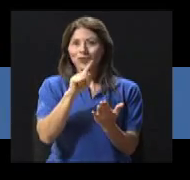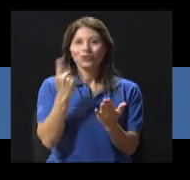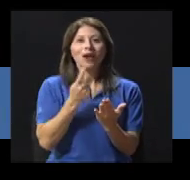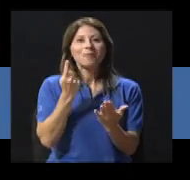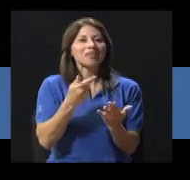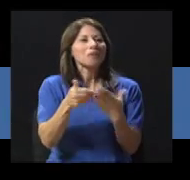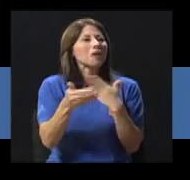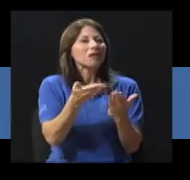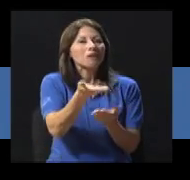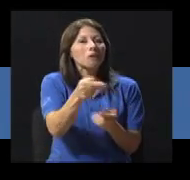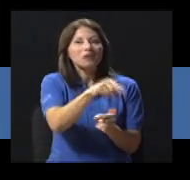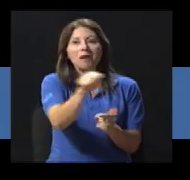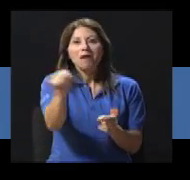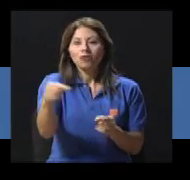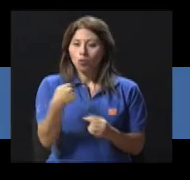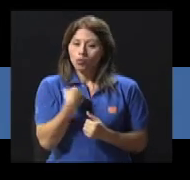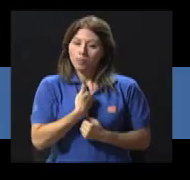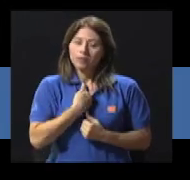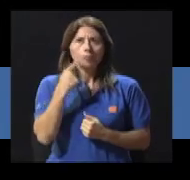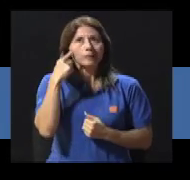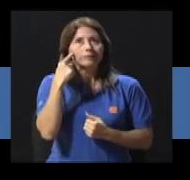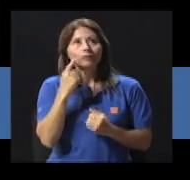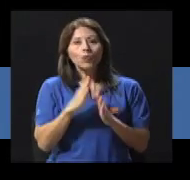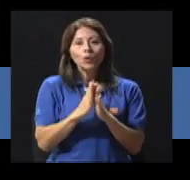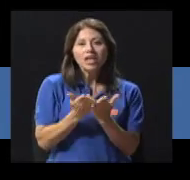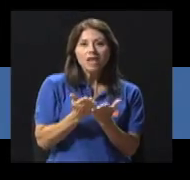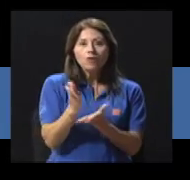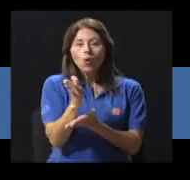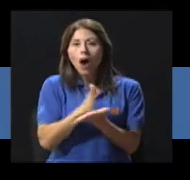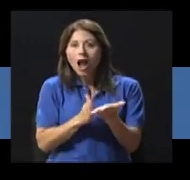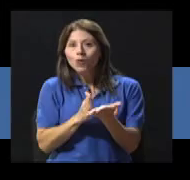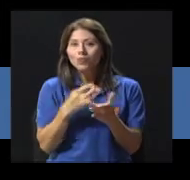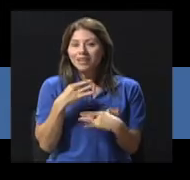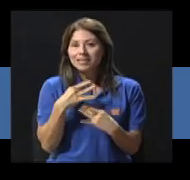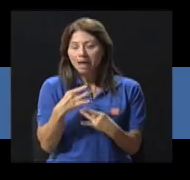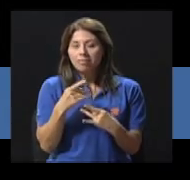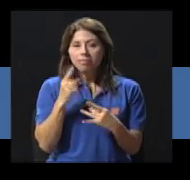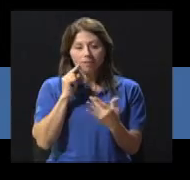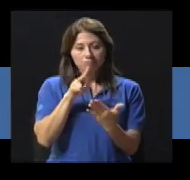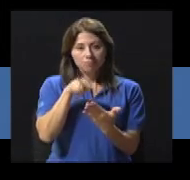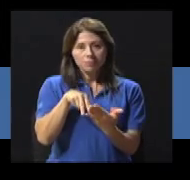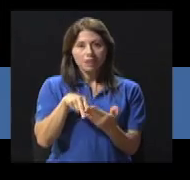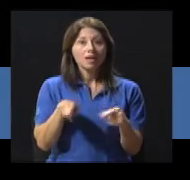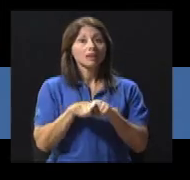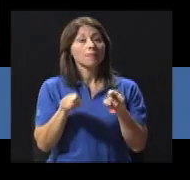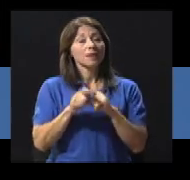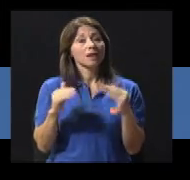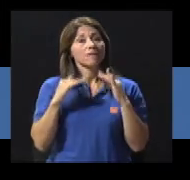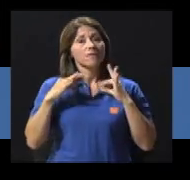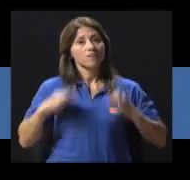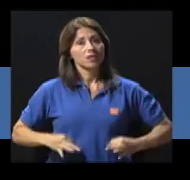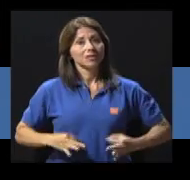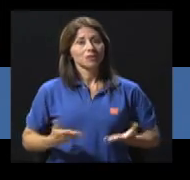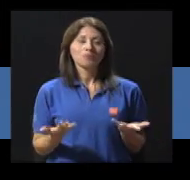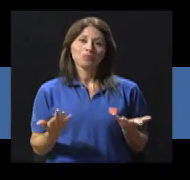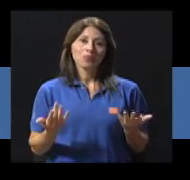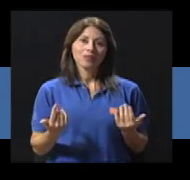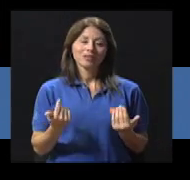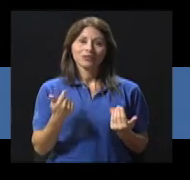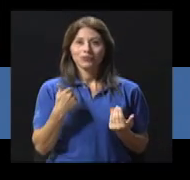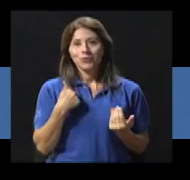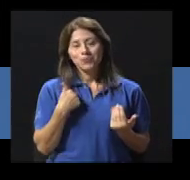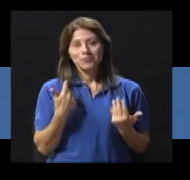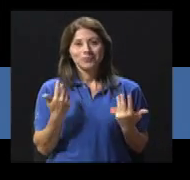calle o así, sino ya como por acciones de uno, un libro de vez en cuando, un documental o algo interesante. Y físicamente, pues la verdad yo soy